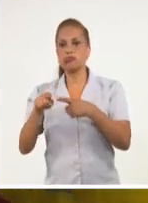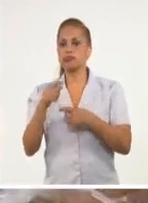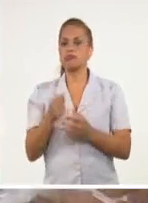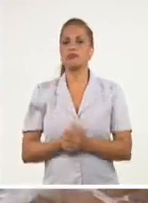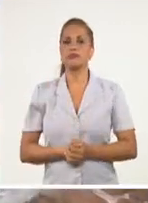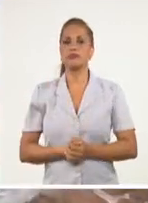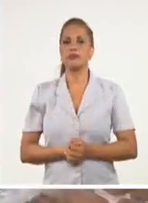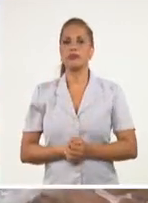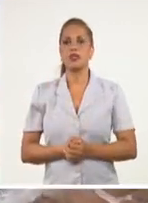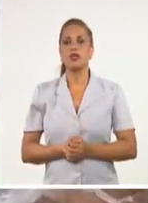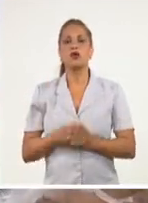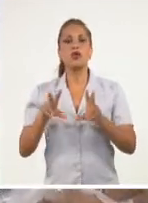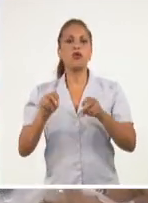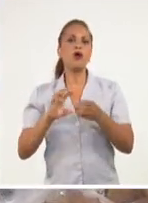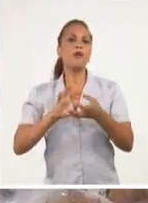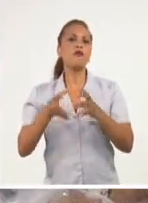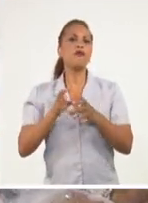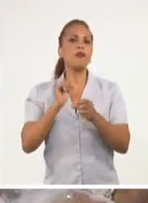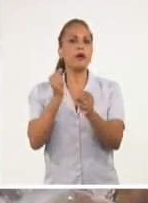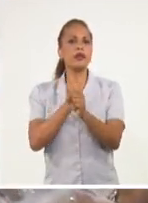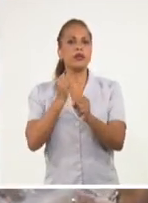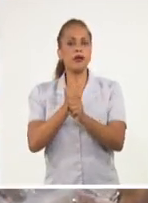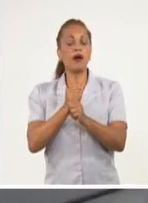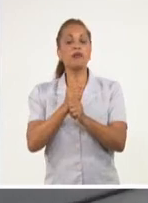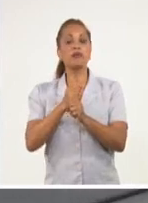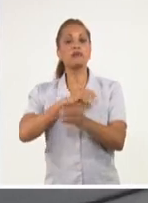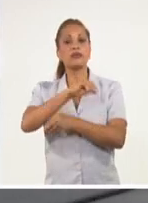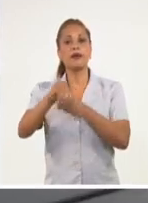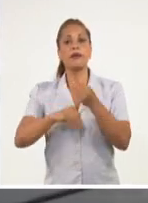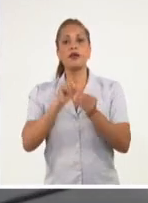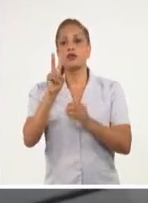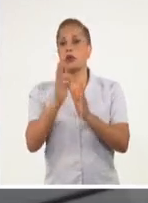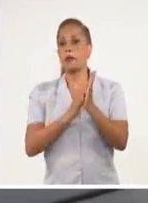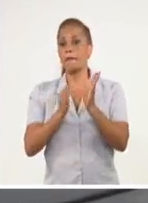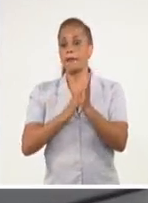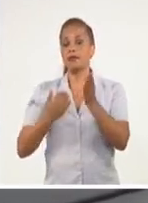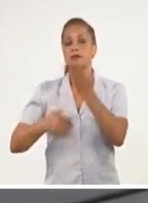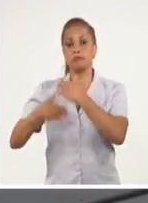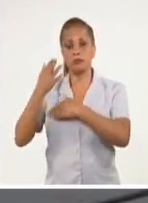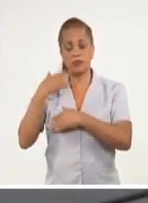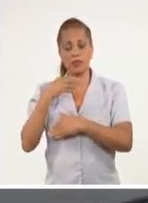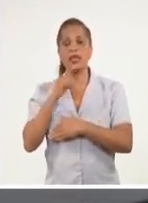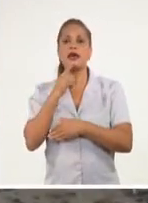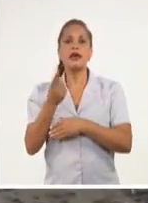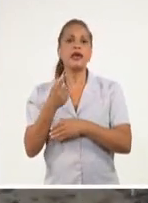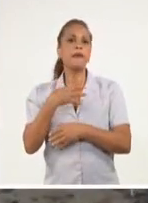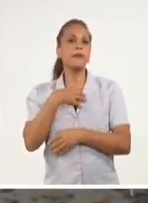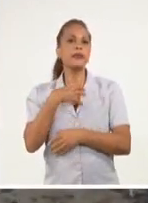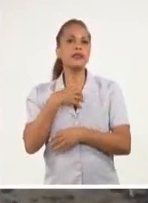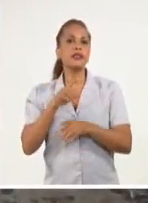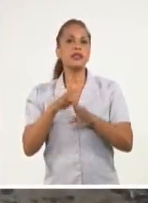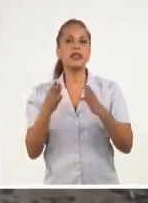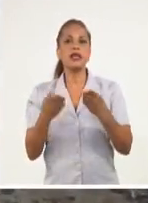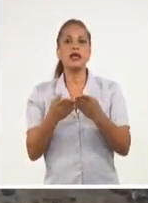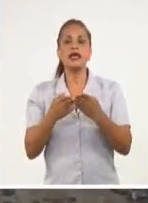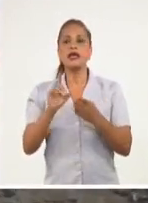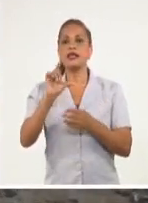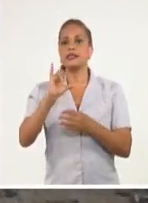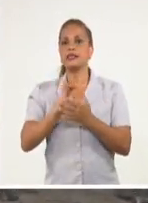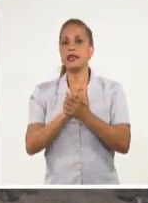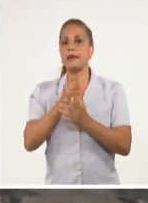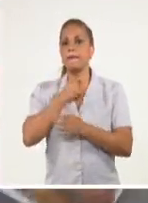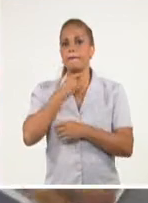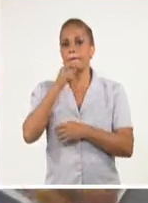Una nueva rutina adoptan desde hace más de 2 meses los trabajadores de la unidad de venta Doña Nelly, perteneciente a la sucursal Cimex Pinar del